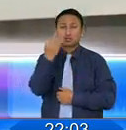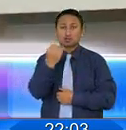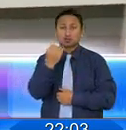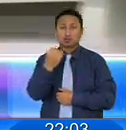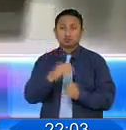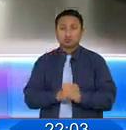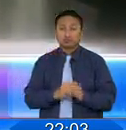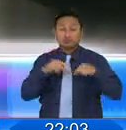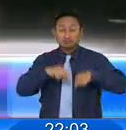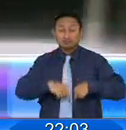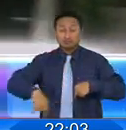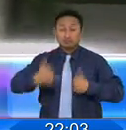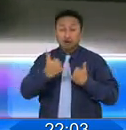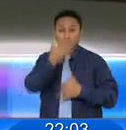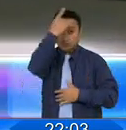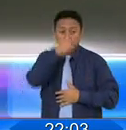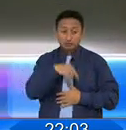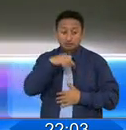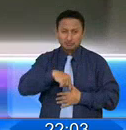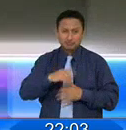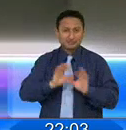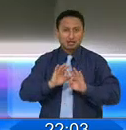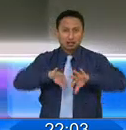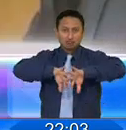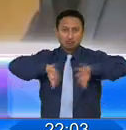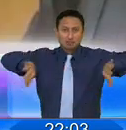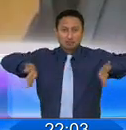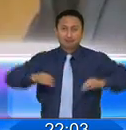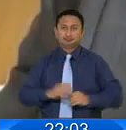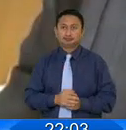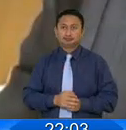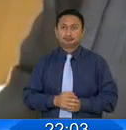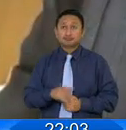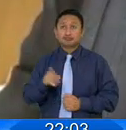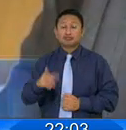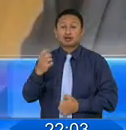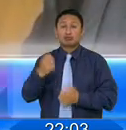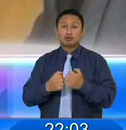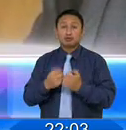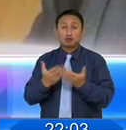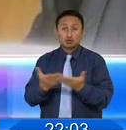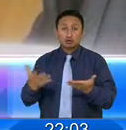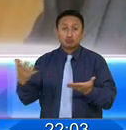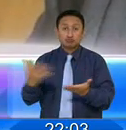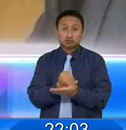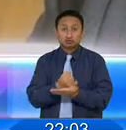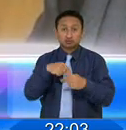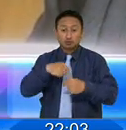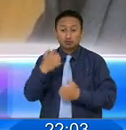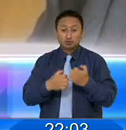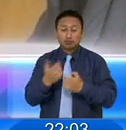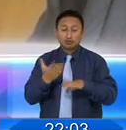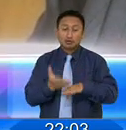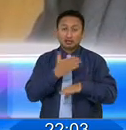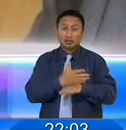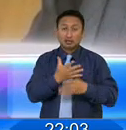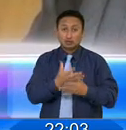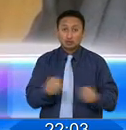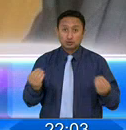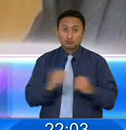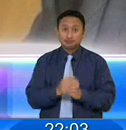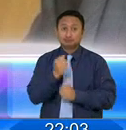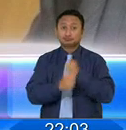tiene que ver con la ratificación de inocencia por peculado. El problema de los bienes confiscados es un problema que fue resuelto en